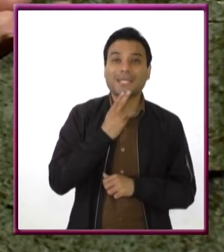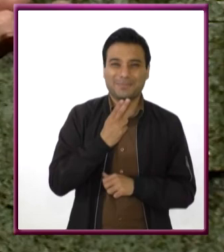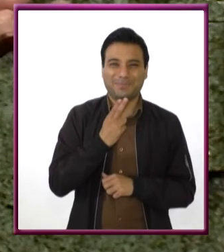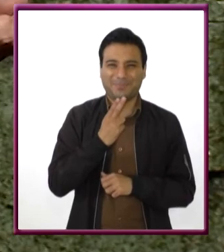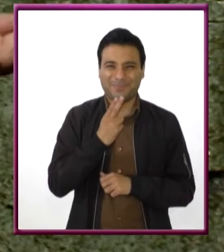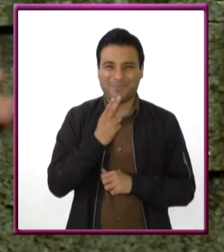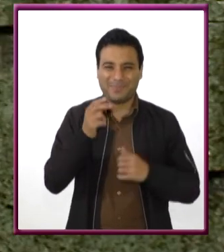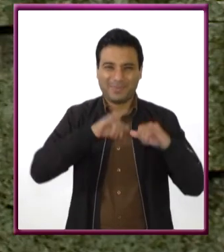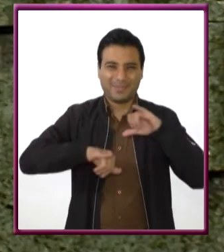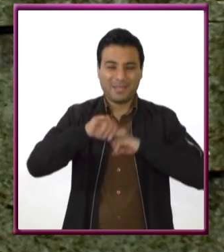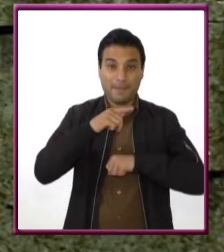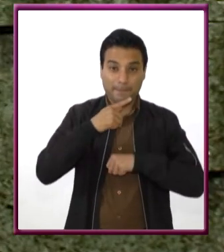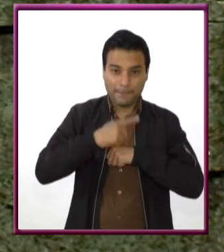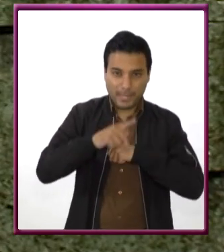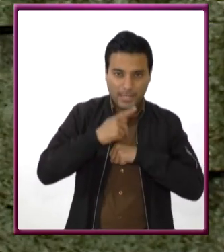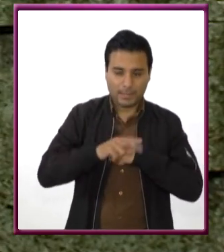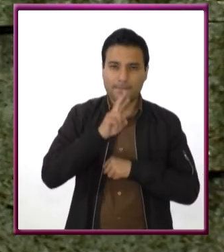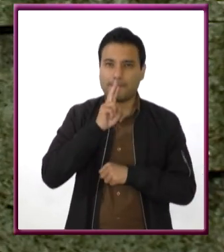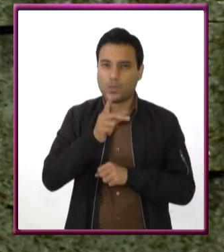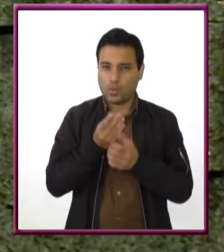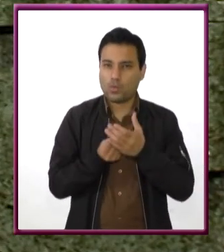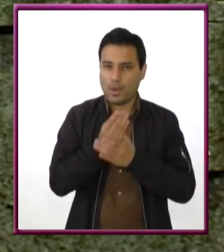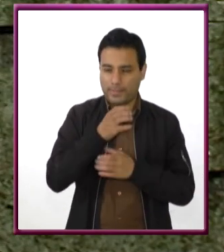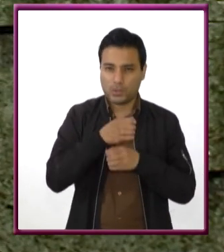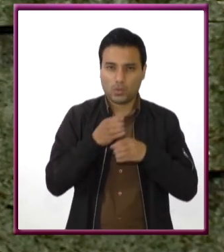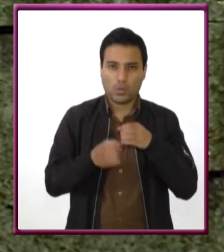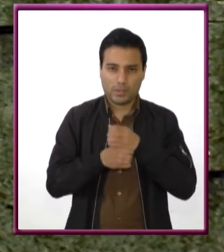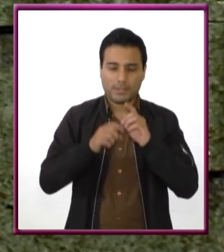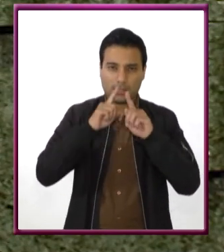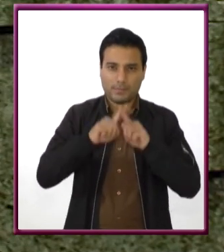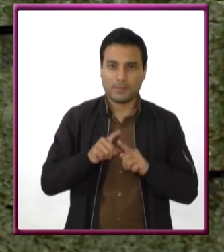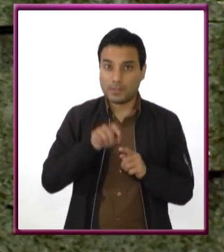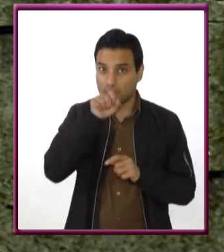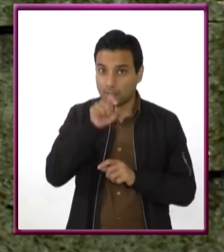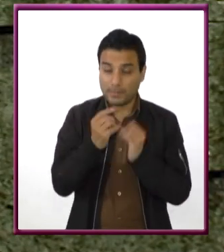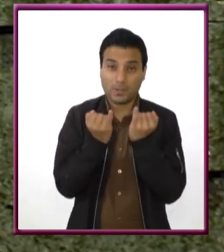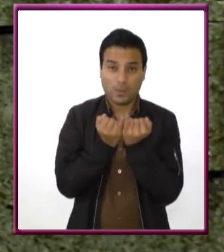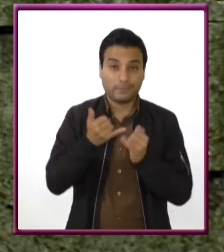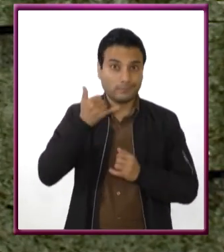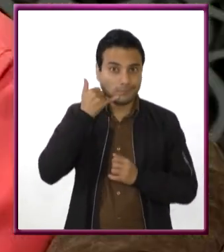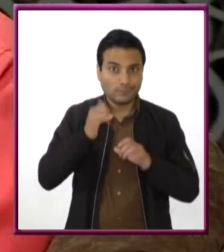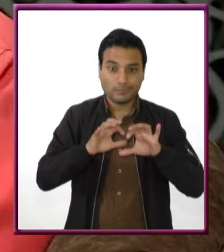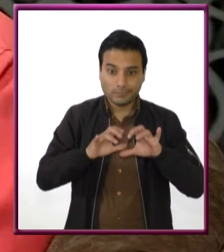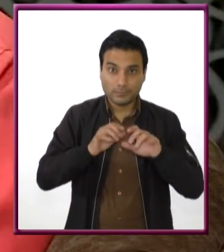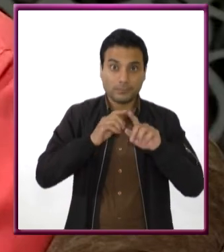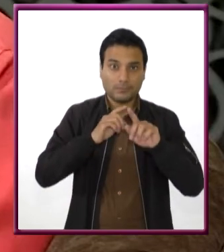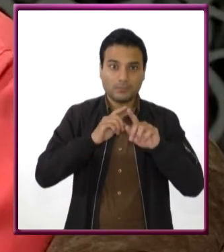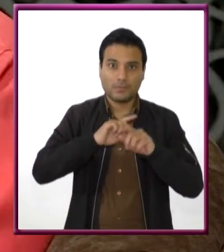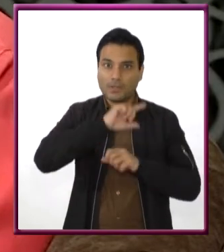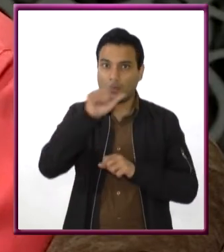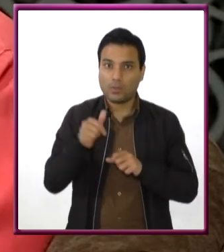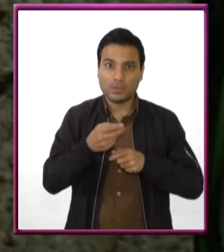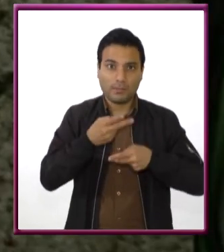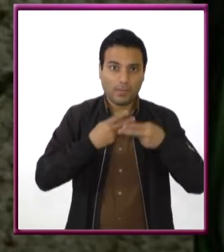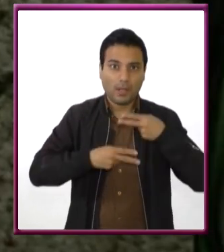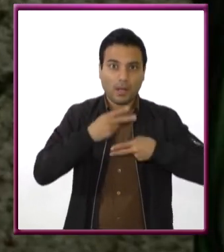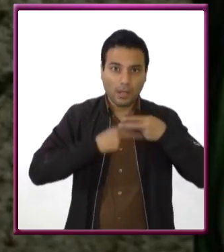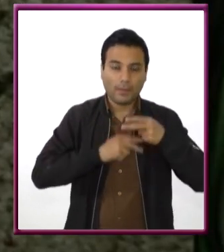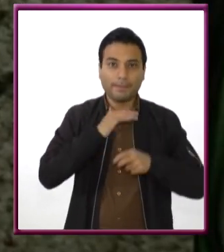sustancias peligrosas al fabricar bienes de consumo, incluyendo equipos electrónicos, porque finalmente nos van a volver a llegar a nosotros y nos van